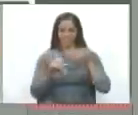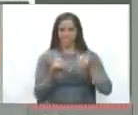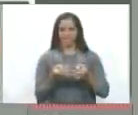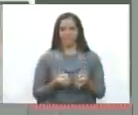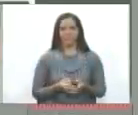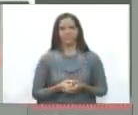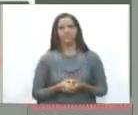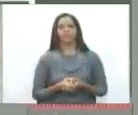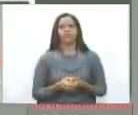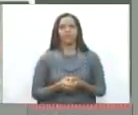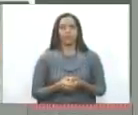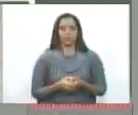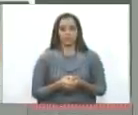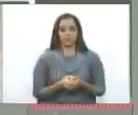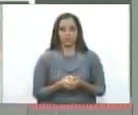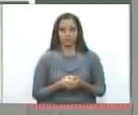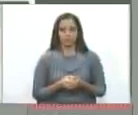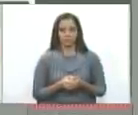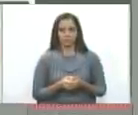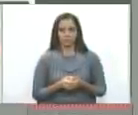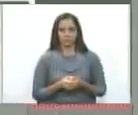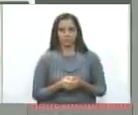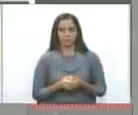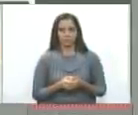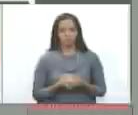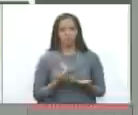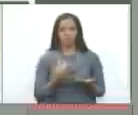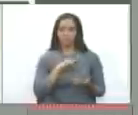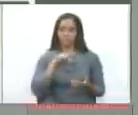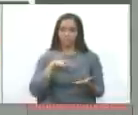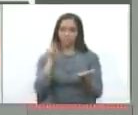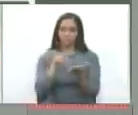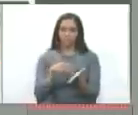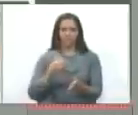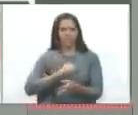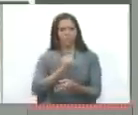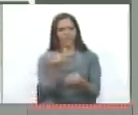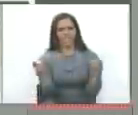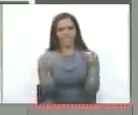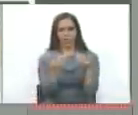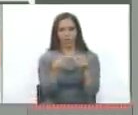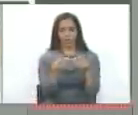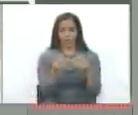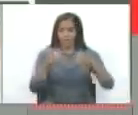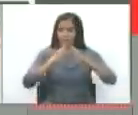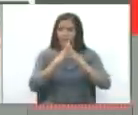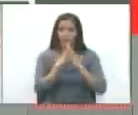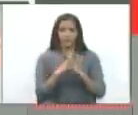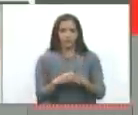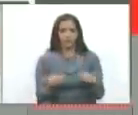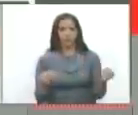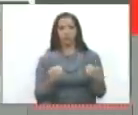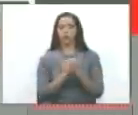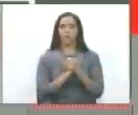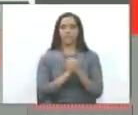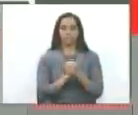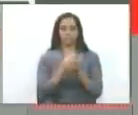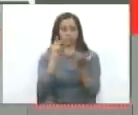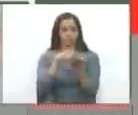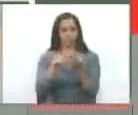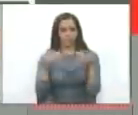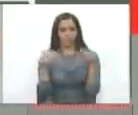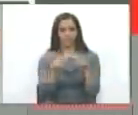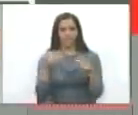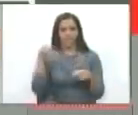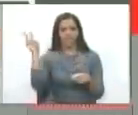fuimos en estos países, en verdad que tuvimos no sé cuántas reuniones, ¿no? Todos los compañeros estuvieron en las reuniones, y